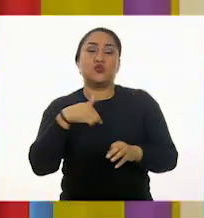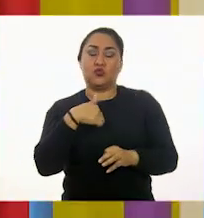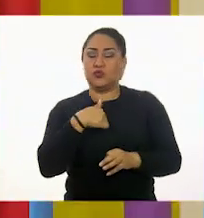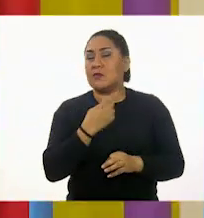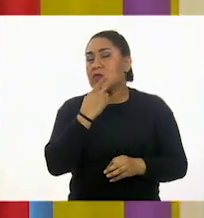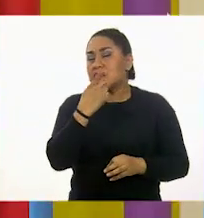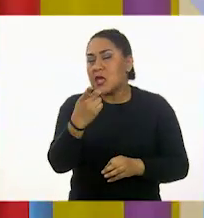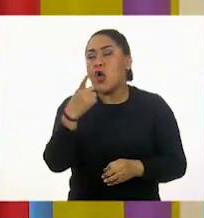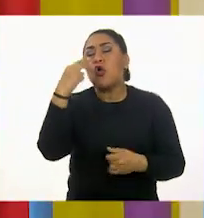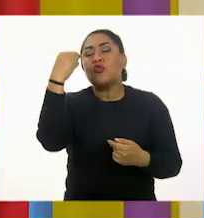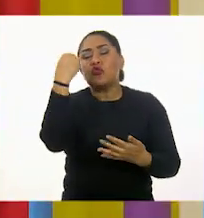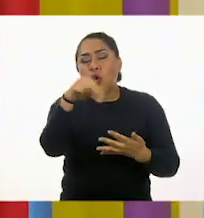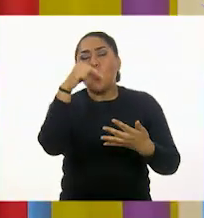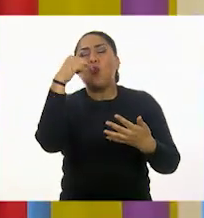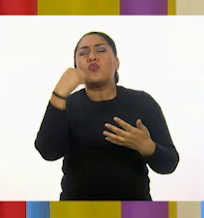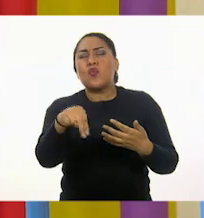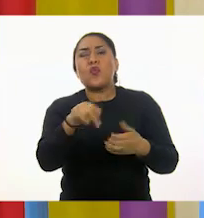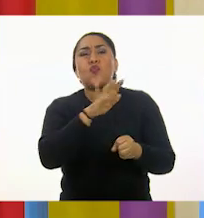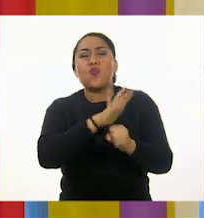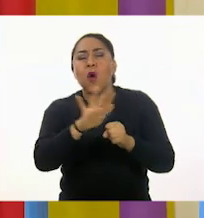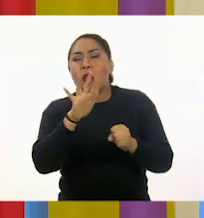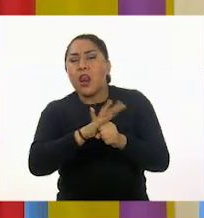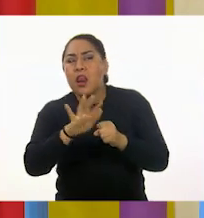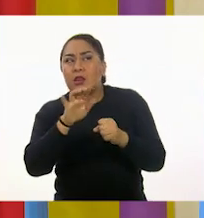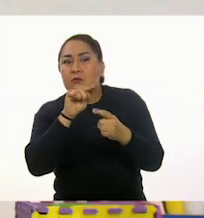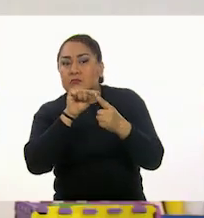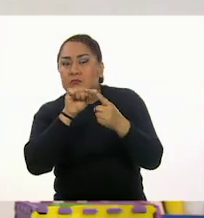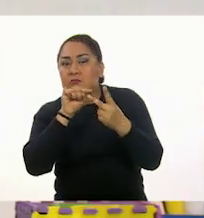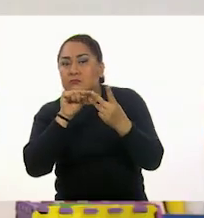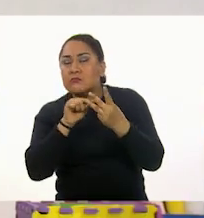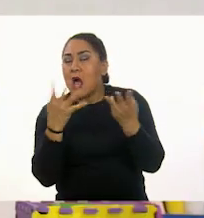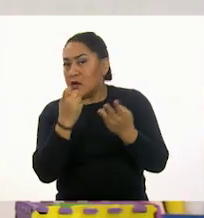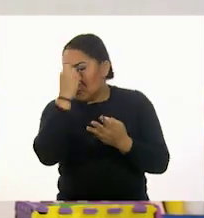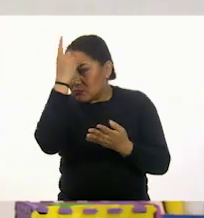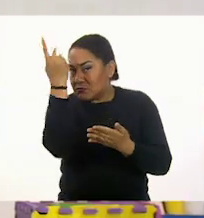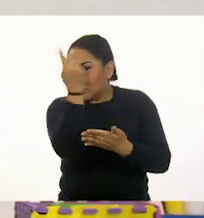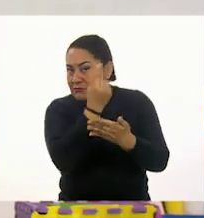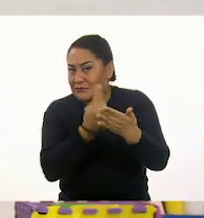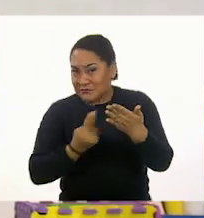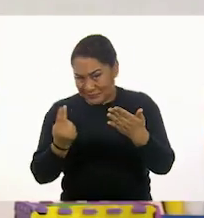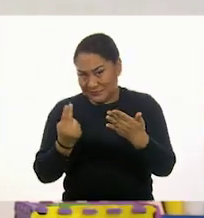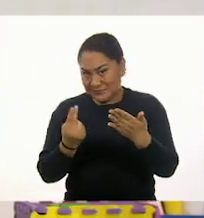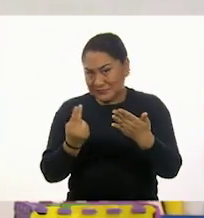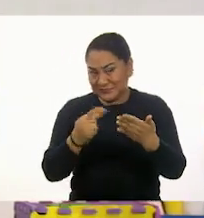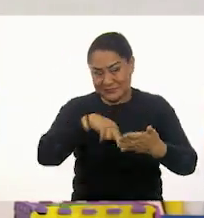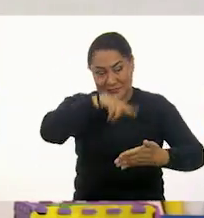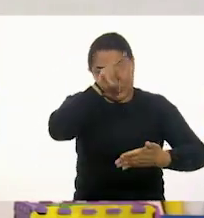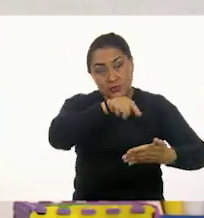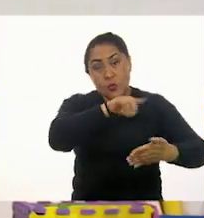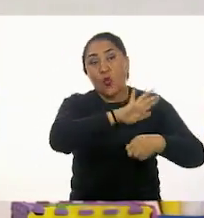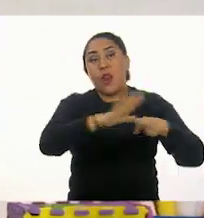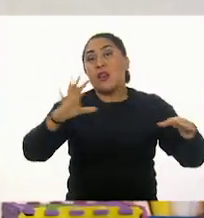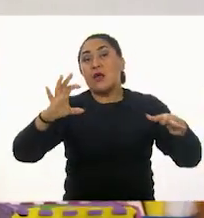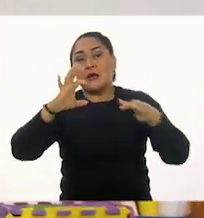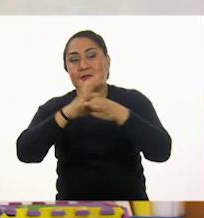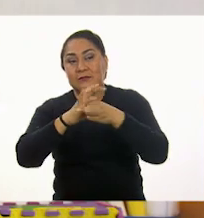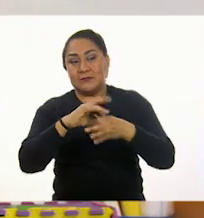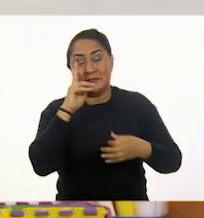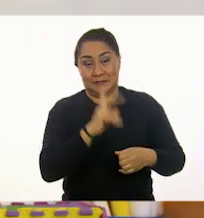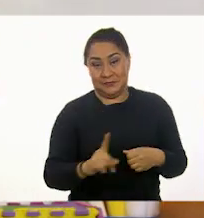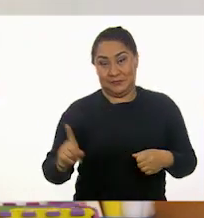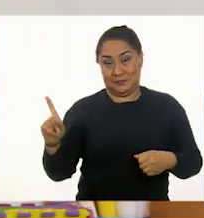nombre y la vamos a colocar a qué artista pertenece, a qué pintor pertenece esta pintura que estamos A ver,